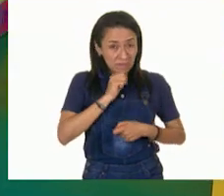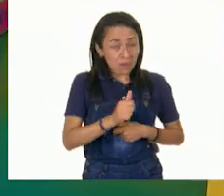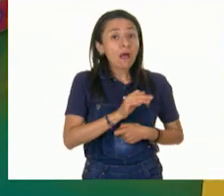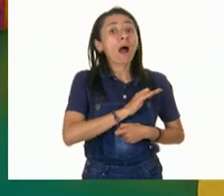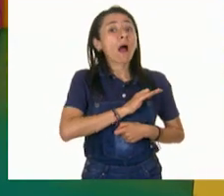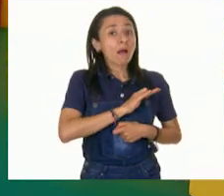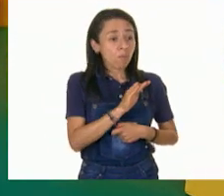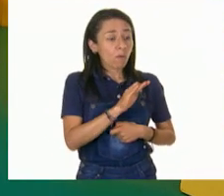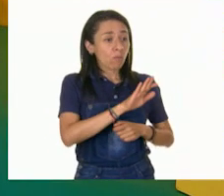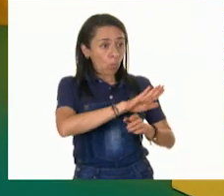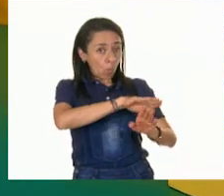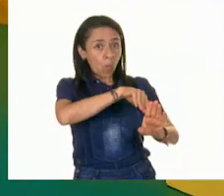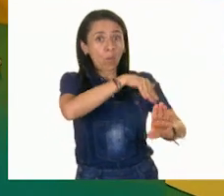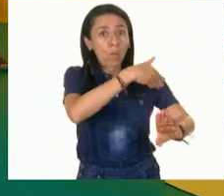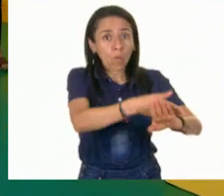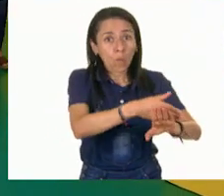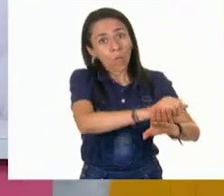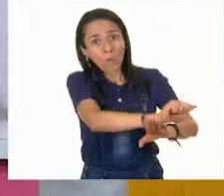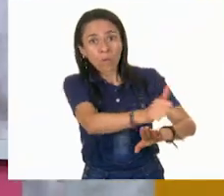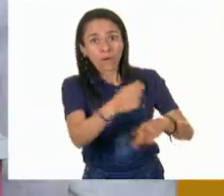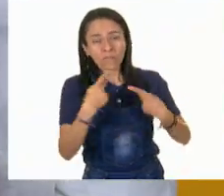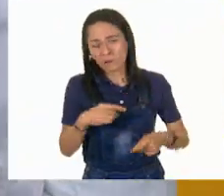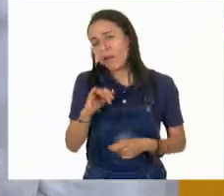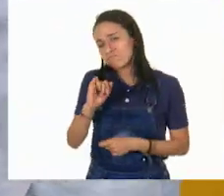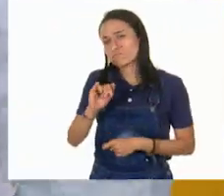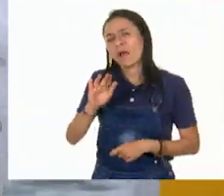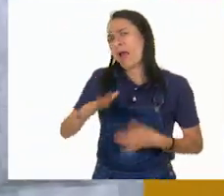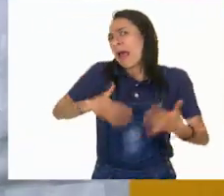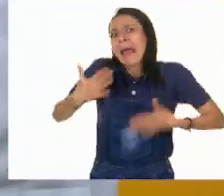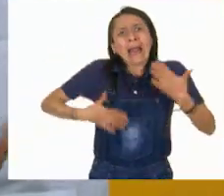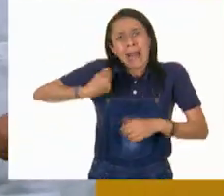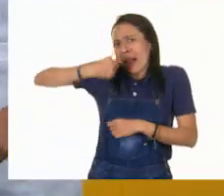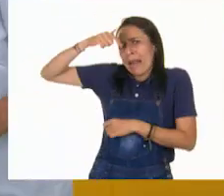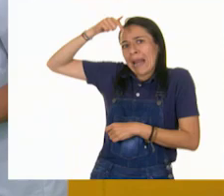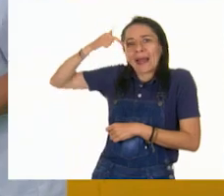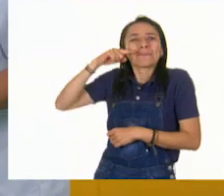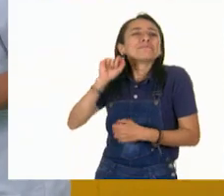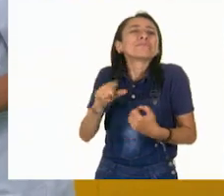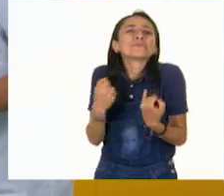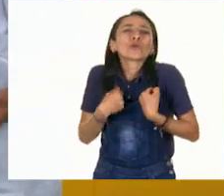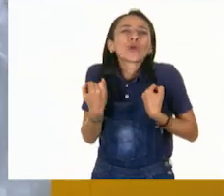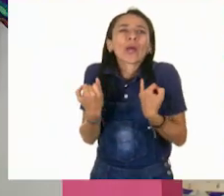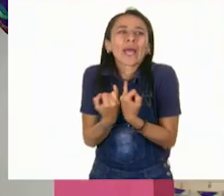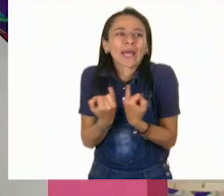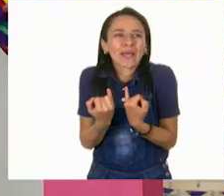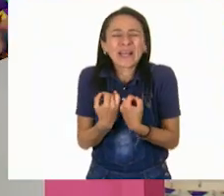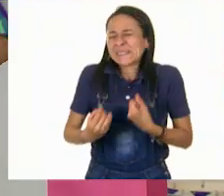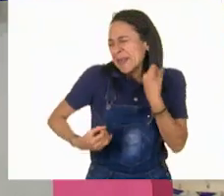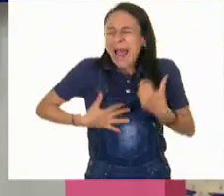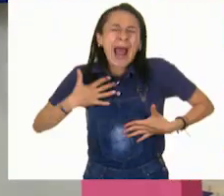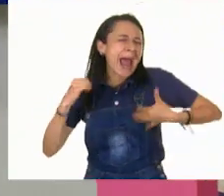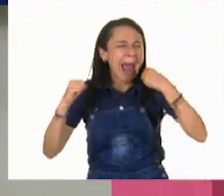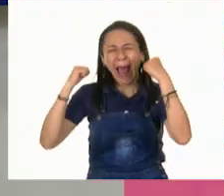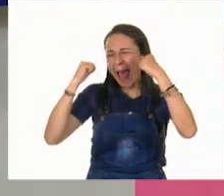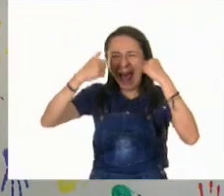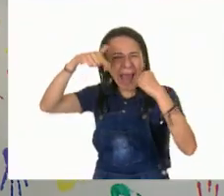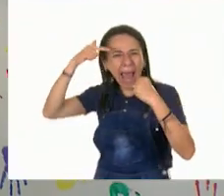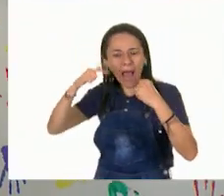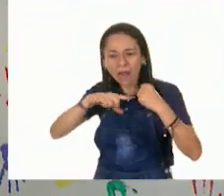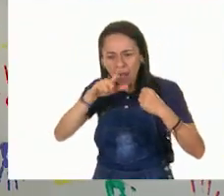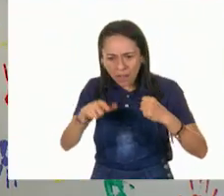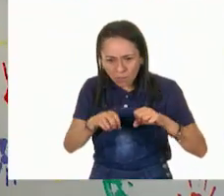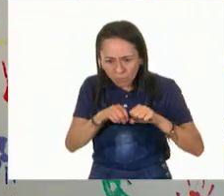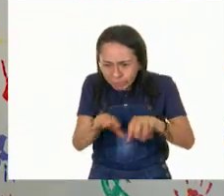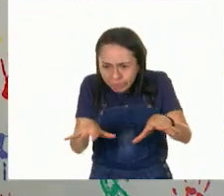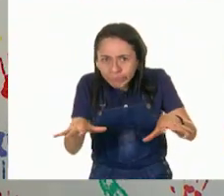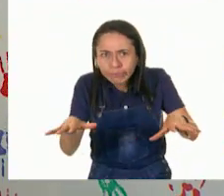ejemplo. Desbordarse, así como yo hice aquí, mire. Estaba tan eufórica que todo lo empapé con agua rosa. Sí, puede